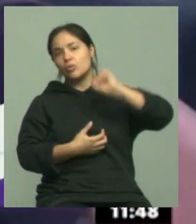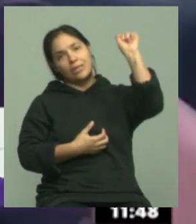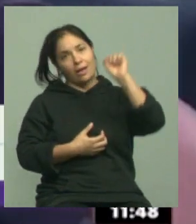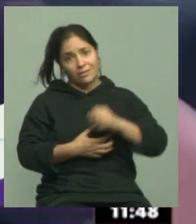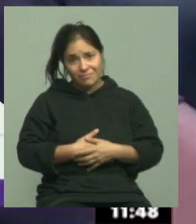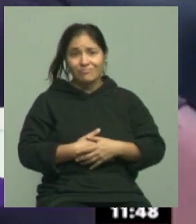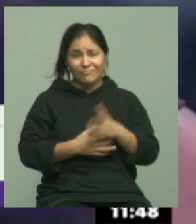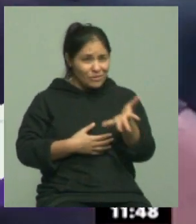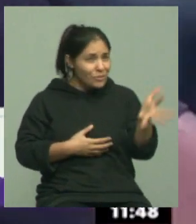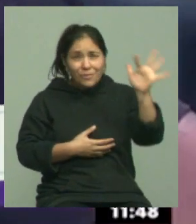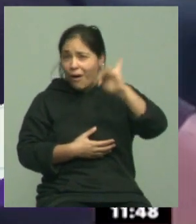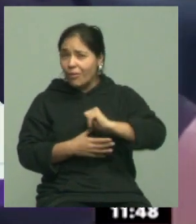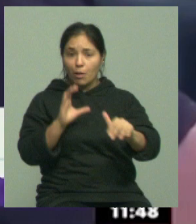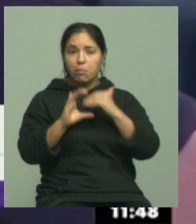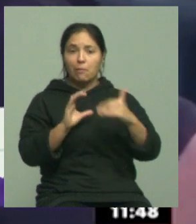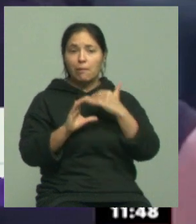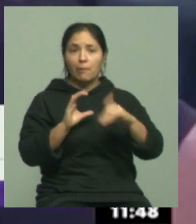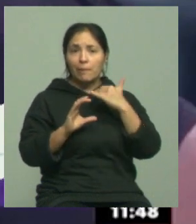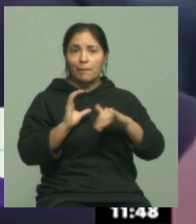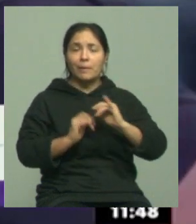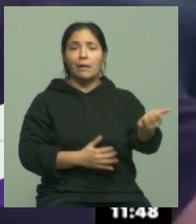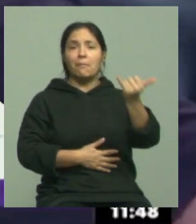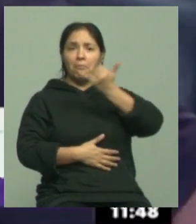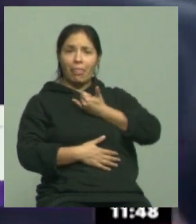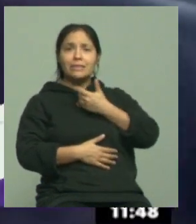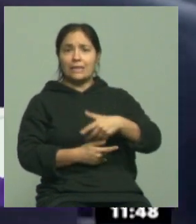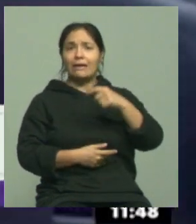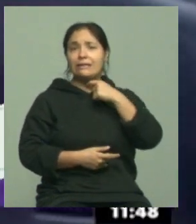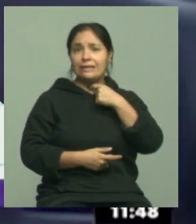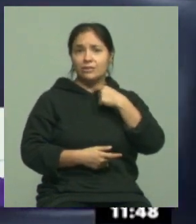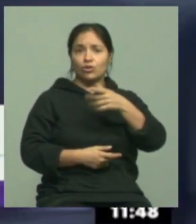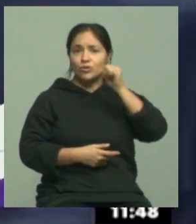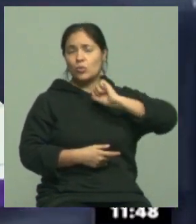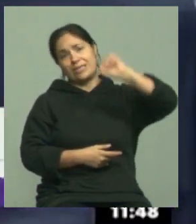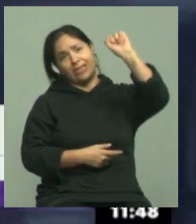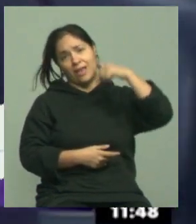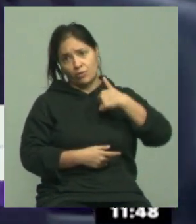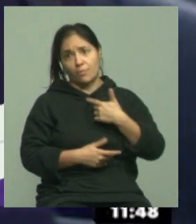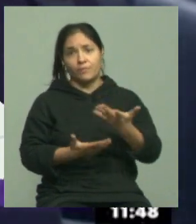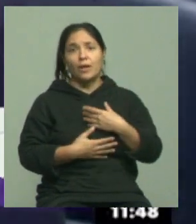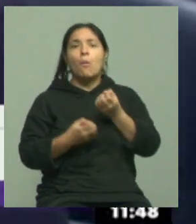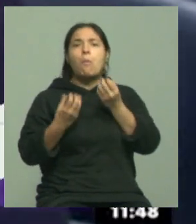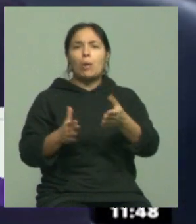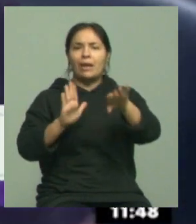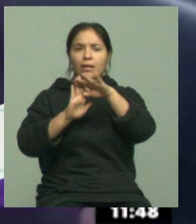días, lo repito, todos los días recibía un correo que decía cómo me tenía que suicidar y me argumentaba por